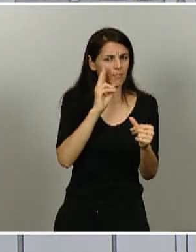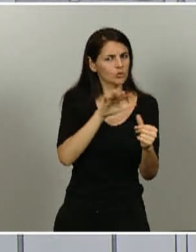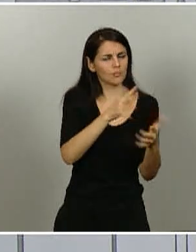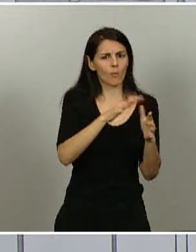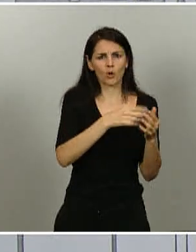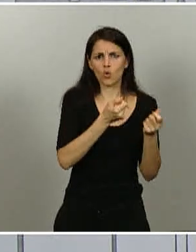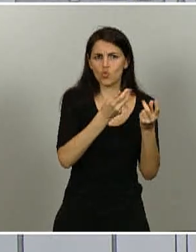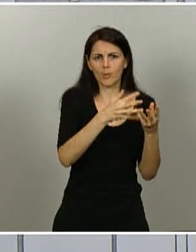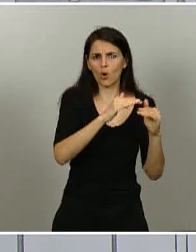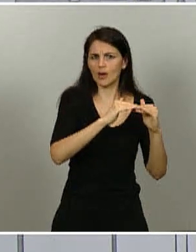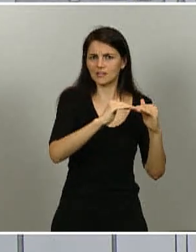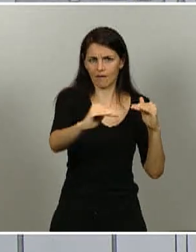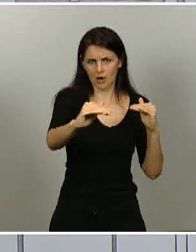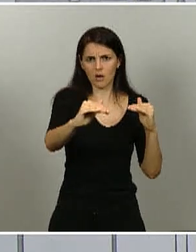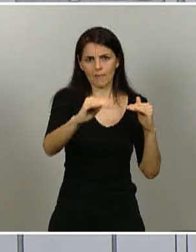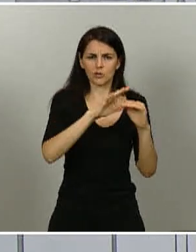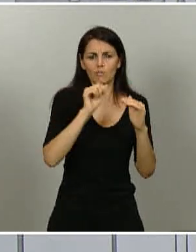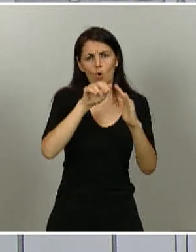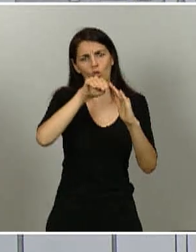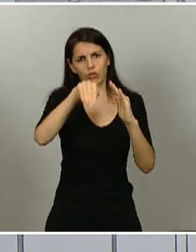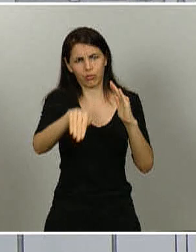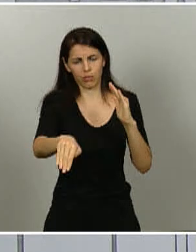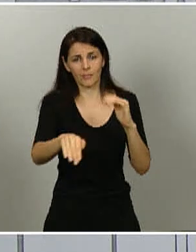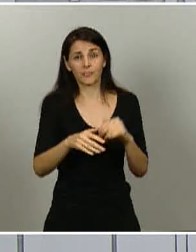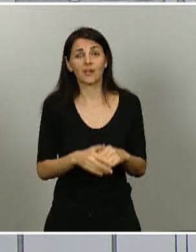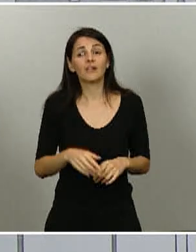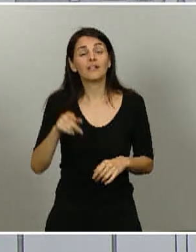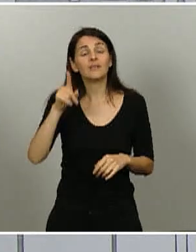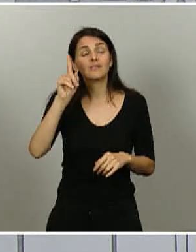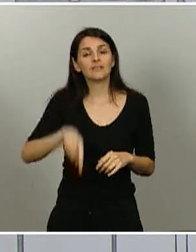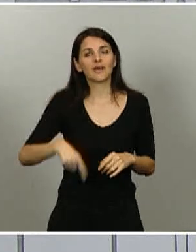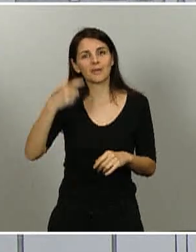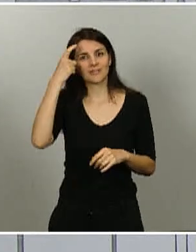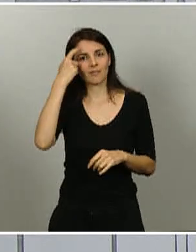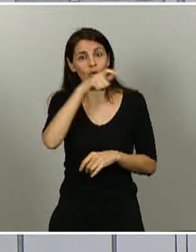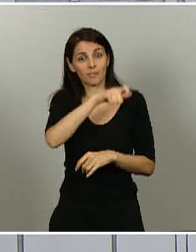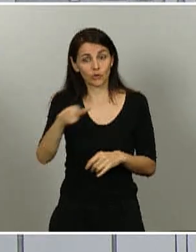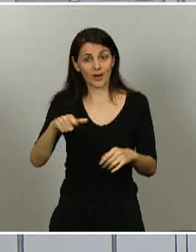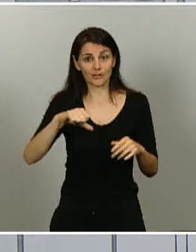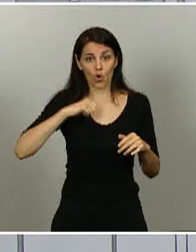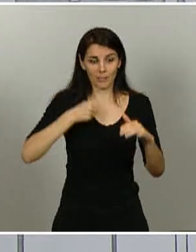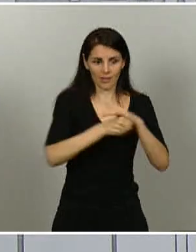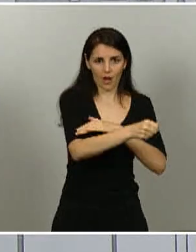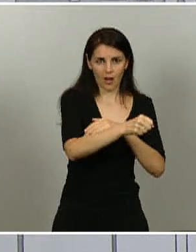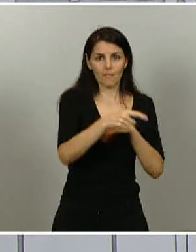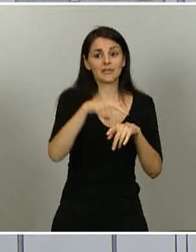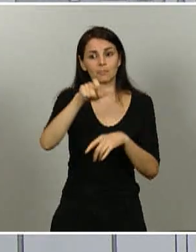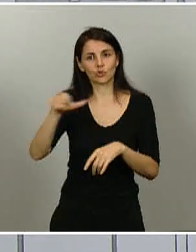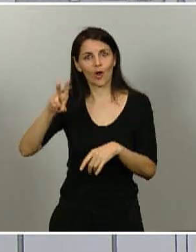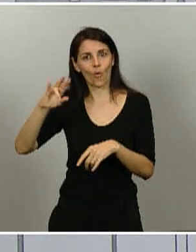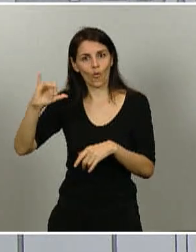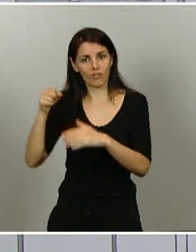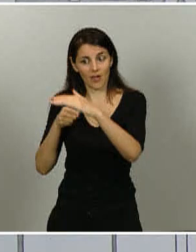lado, que el número de personas hospitalizadas y el número de personas en UCI ahora mismo es mucho más bajo y va